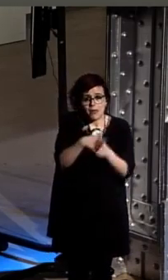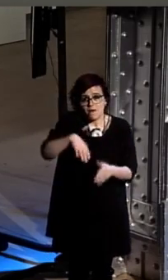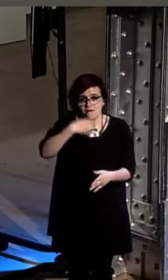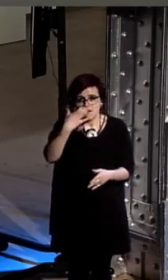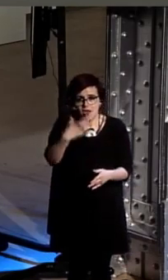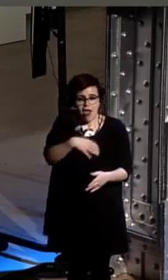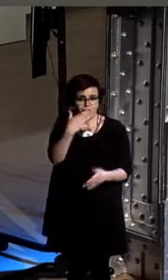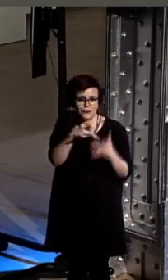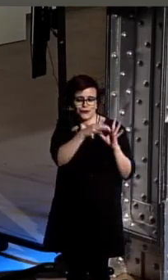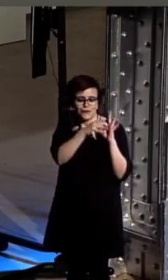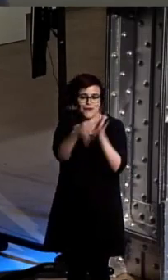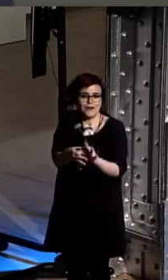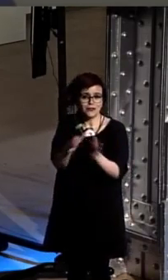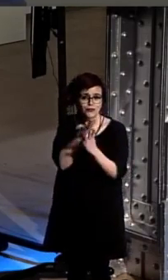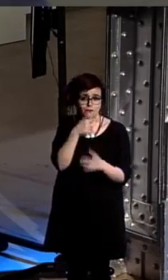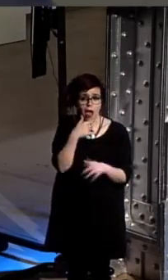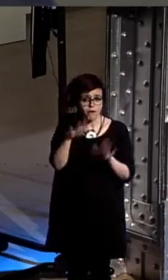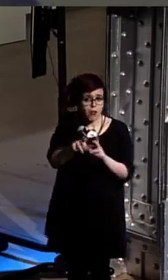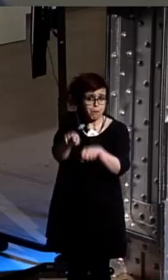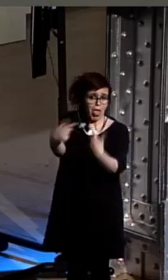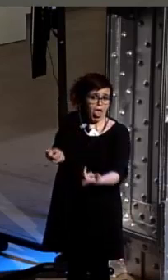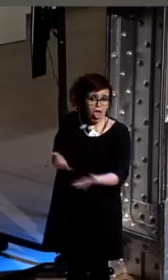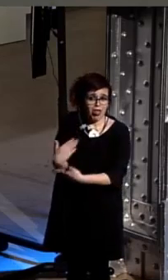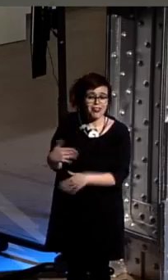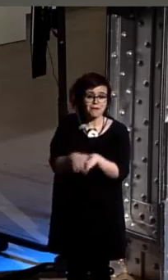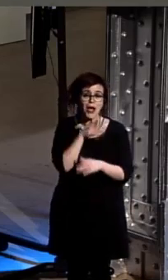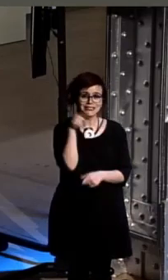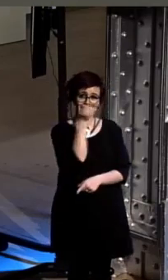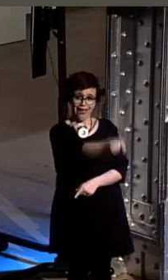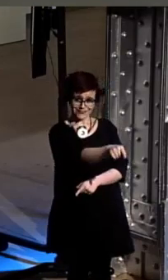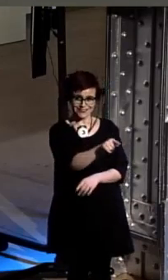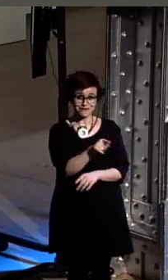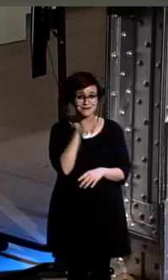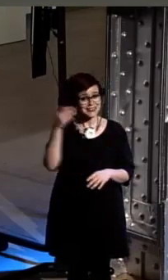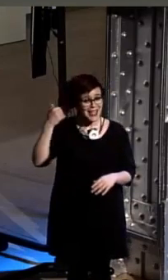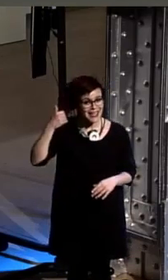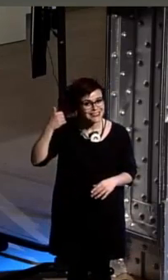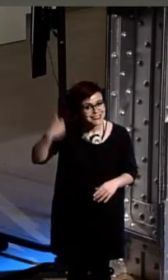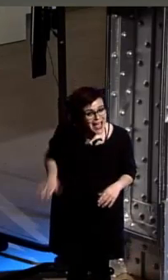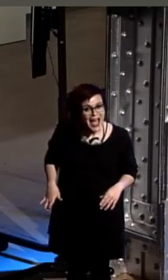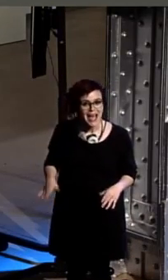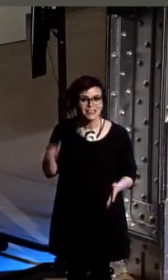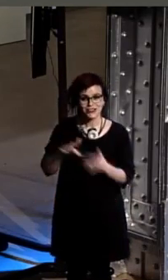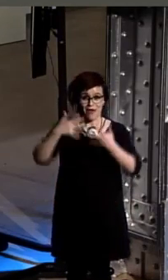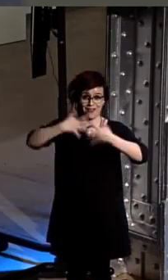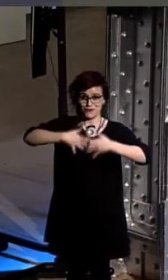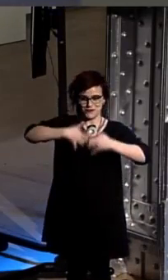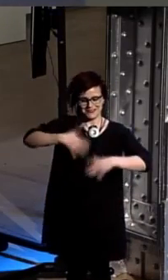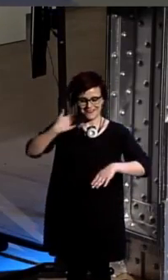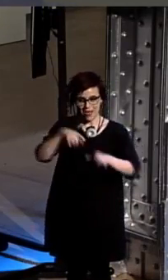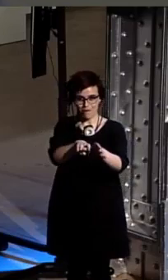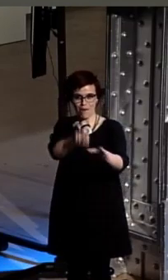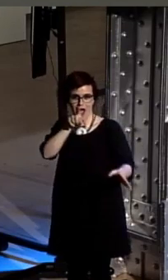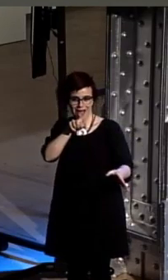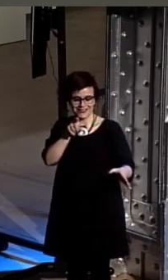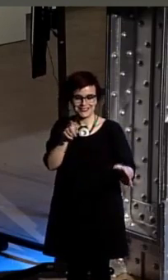y lo ligó a ciertos datos y era una basura. La verdad es que es esta persona de aquí. Ya no está en la industria. Y